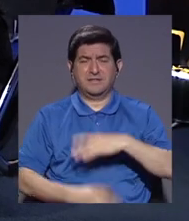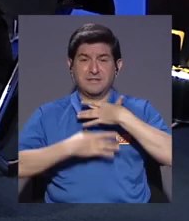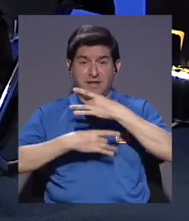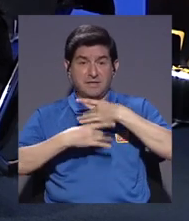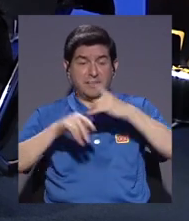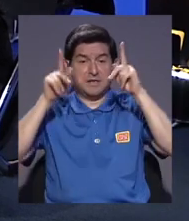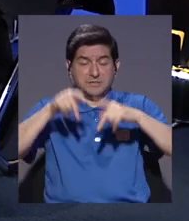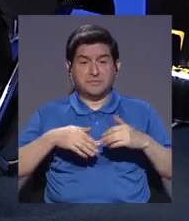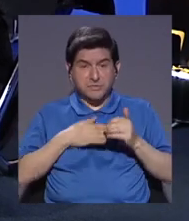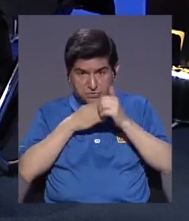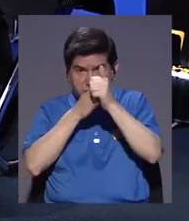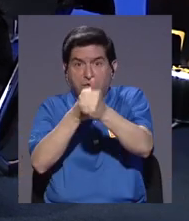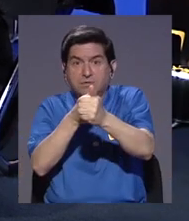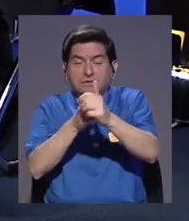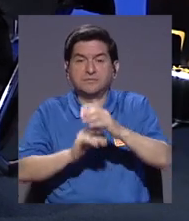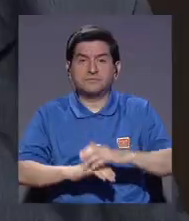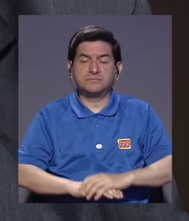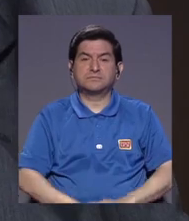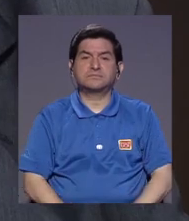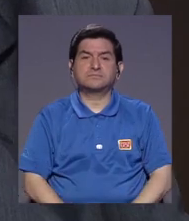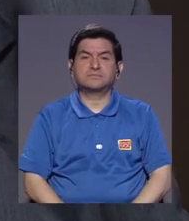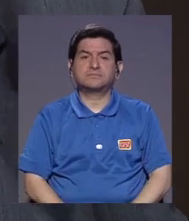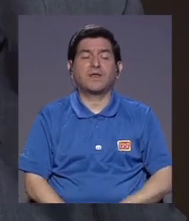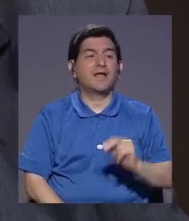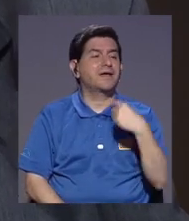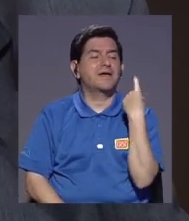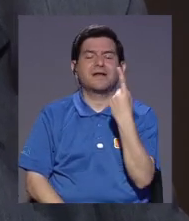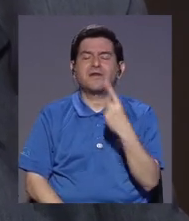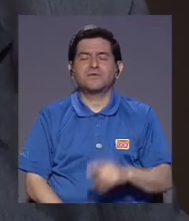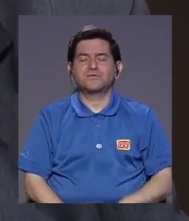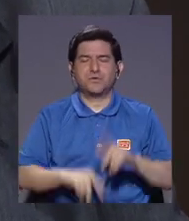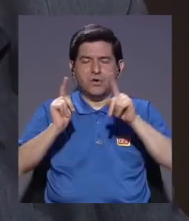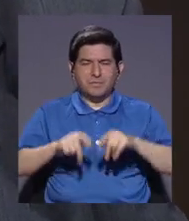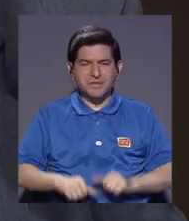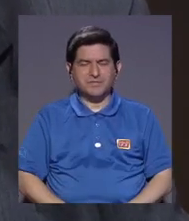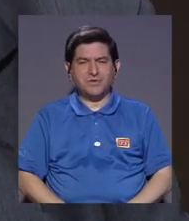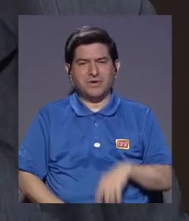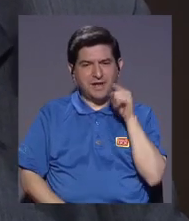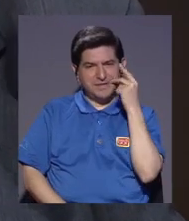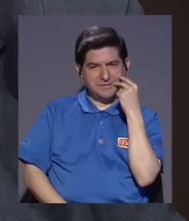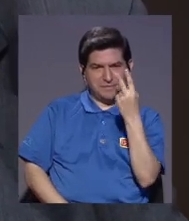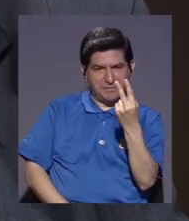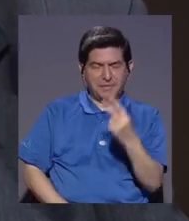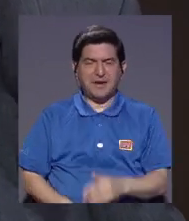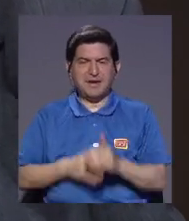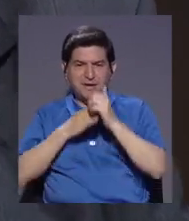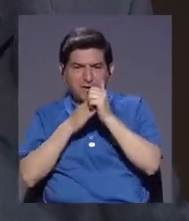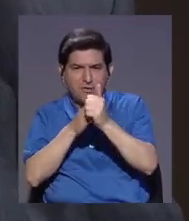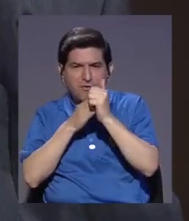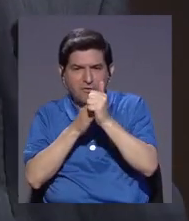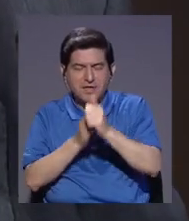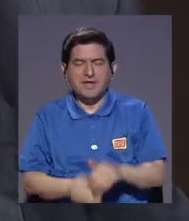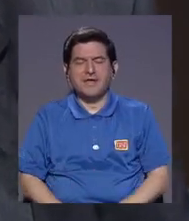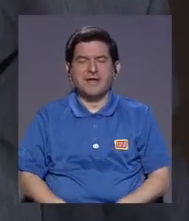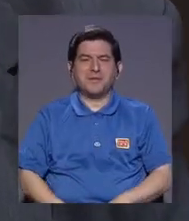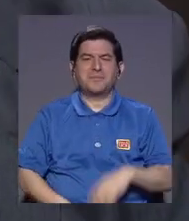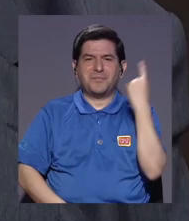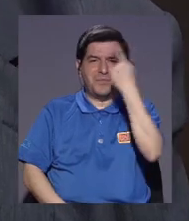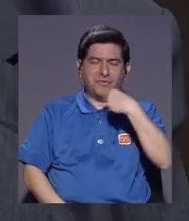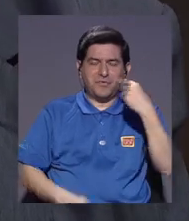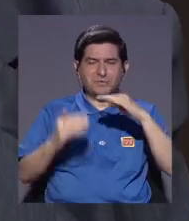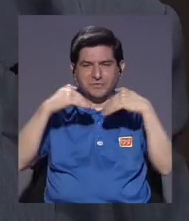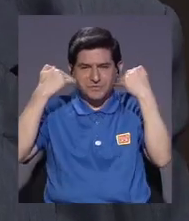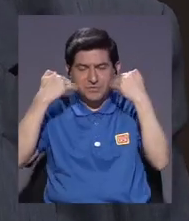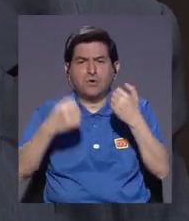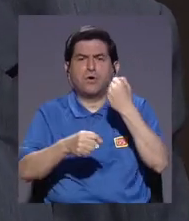le hiciera que la gente le siguiera es que no solamente lo seguía por su cara con risa